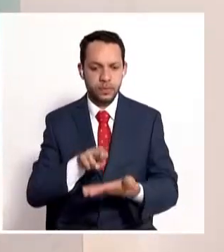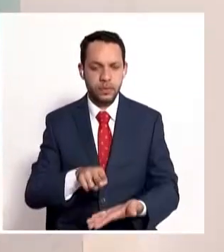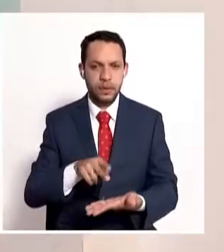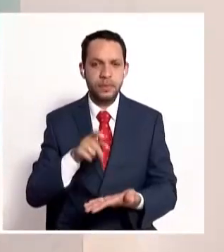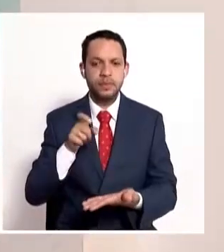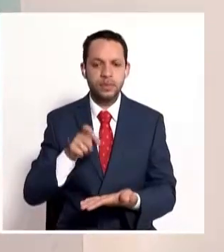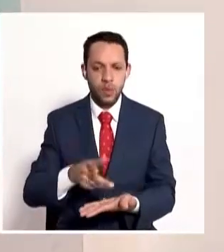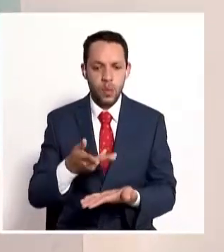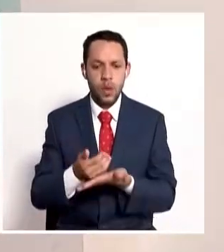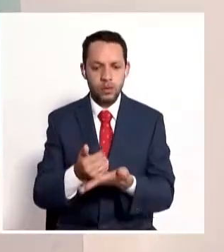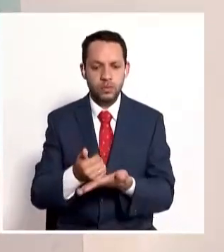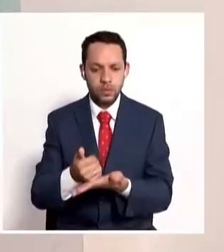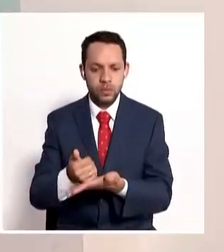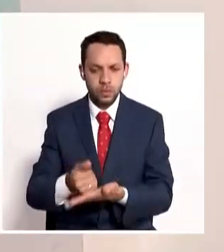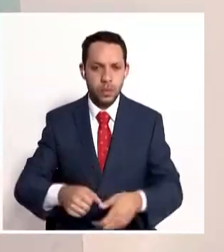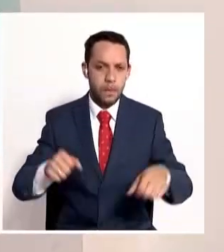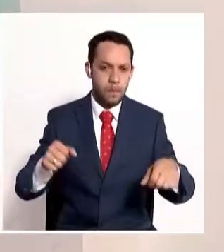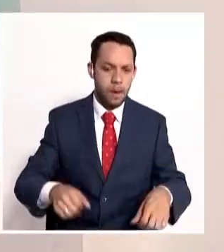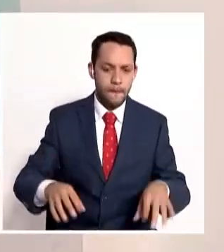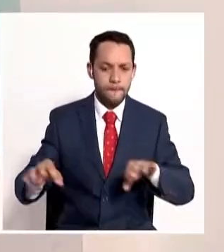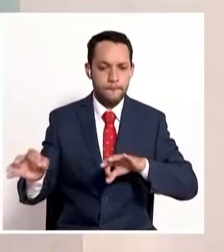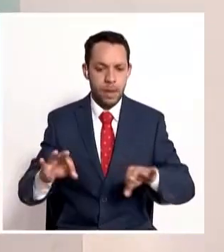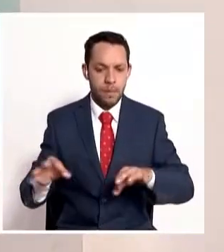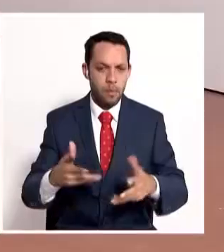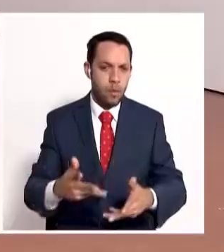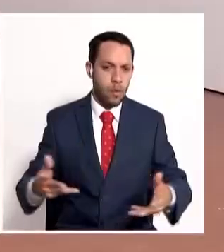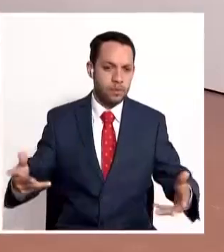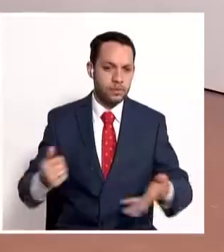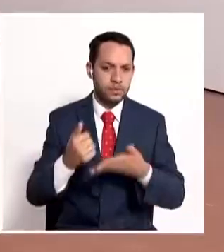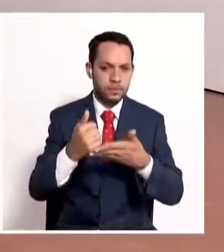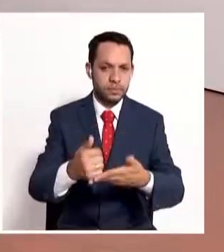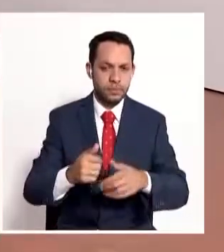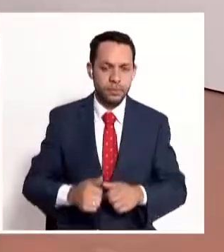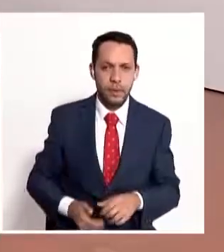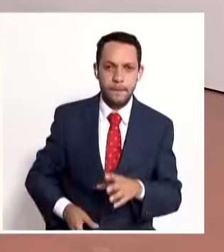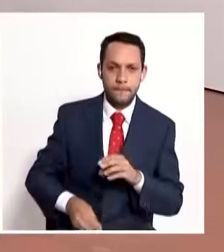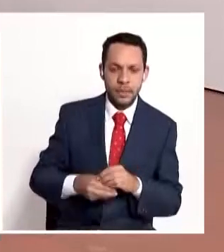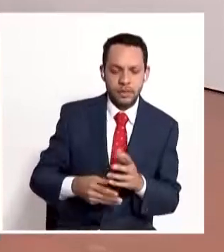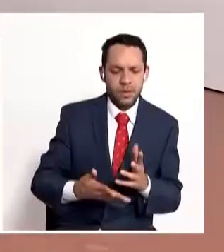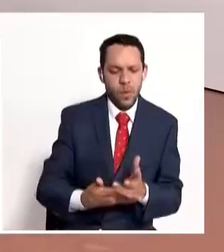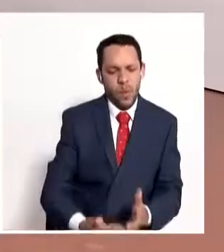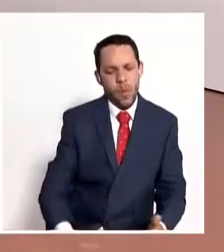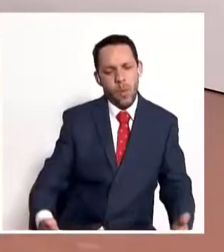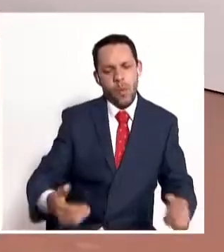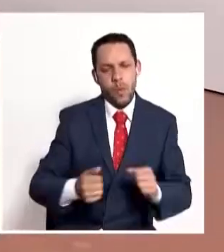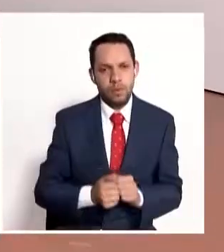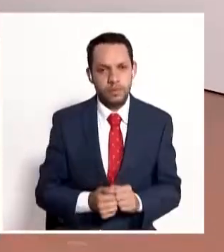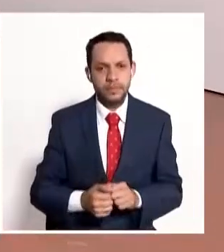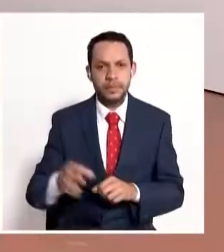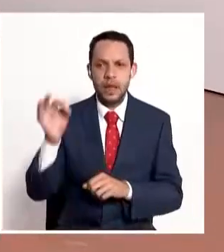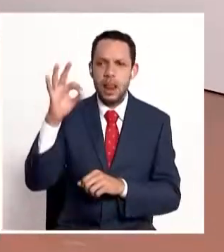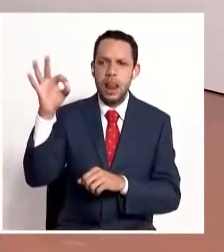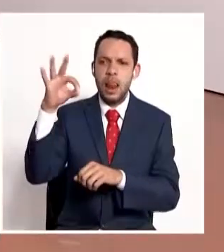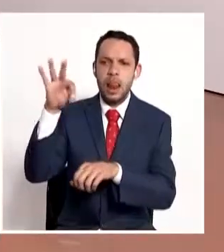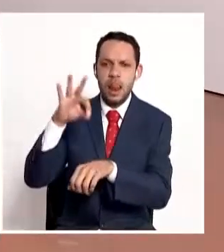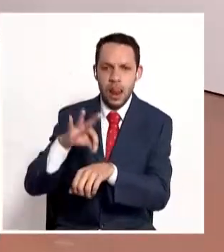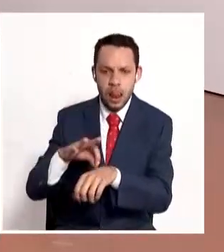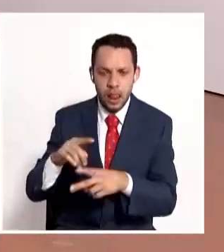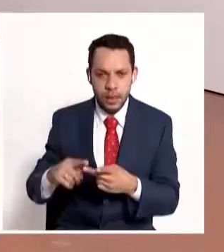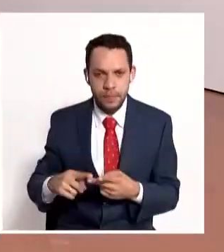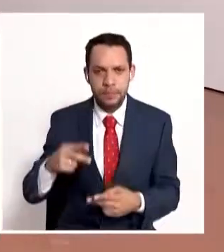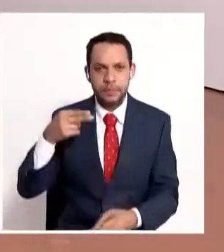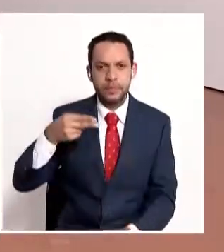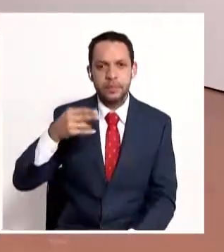los dolores y prevenir que en las otras articulaciones aparezcan esos procesos y otras más cosas porque está la apiterapia la hidrología médica